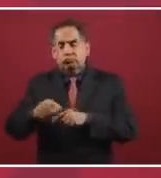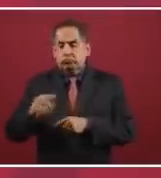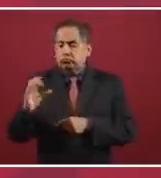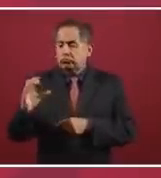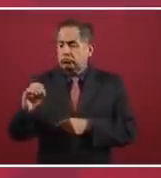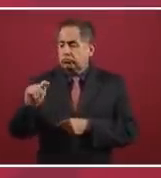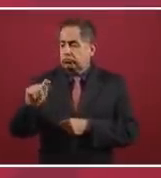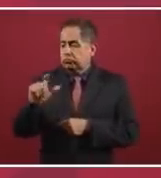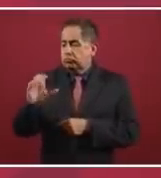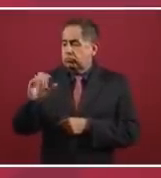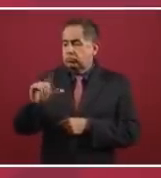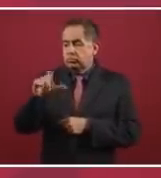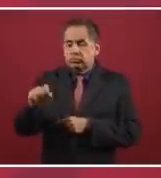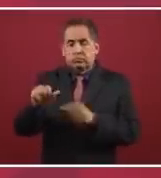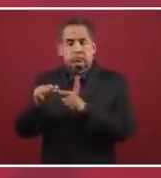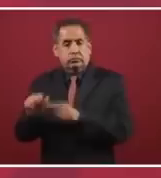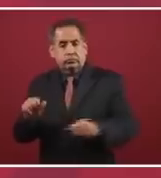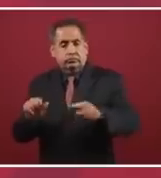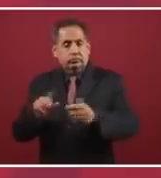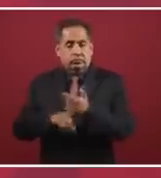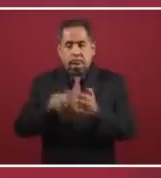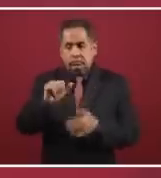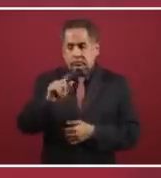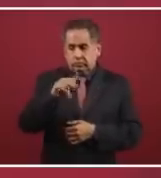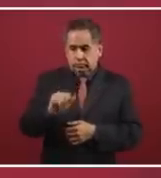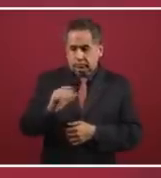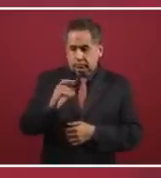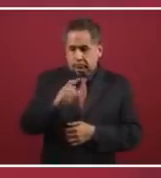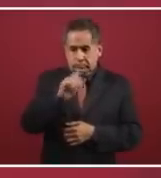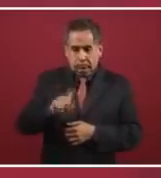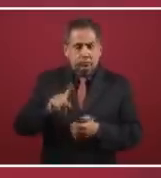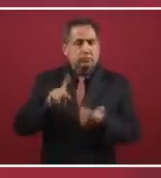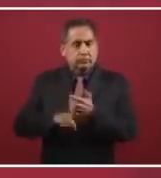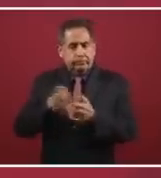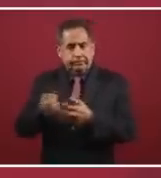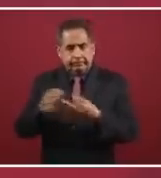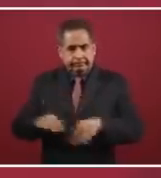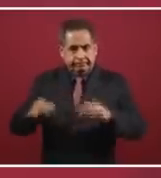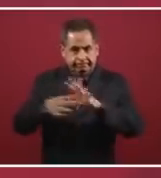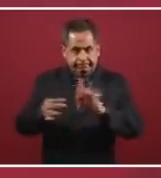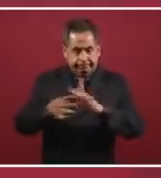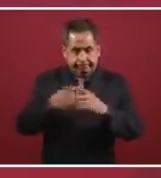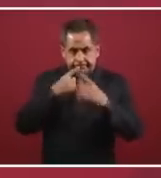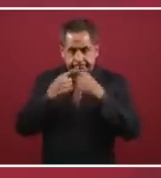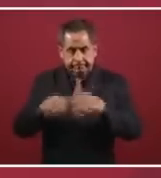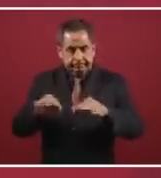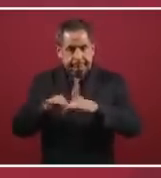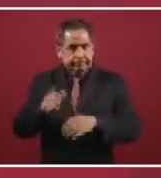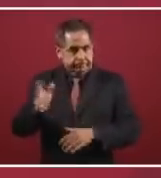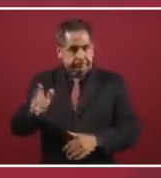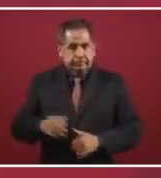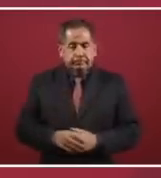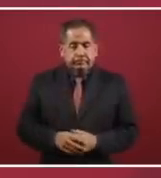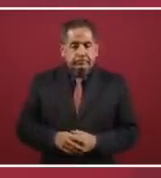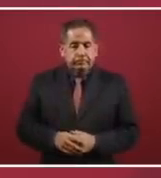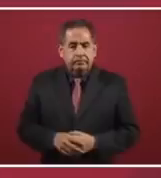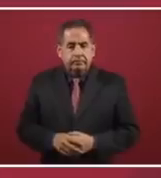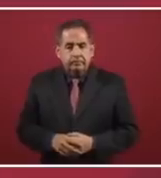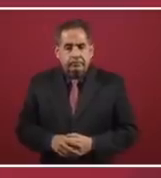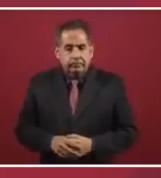Coatzacoalcos a Salina Cruz. Esos proyectos son importantes. Ya, como